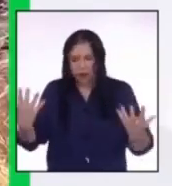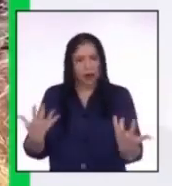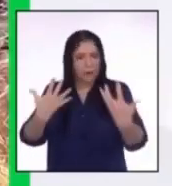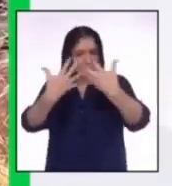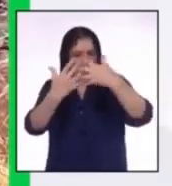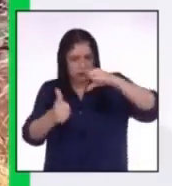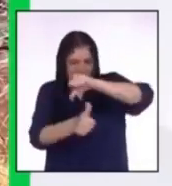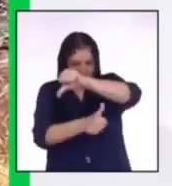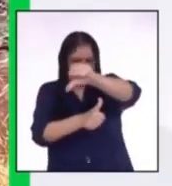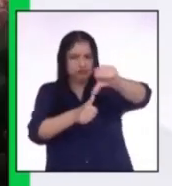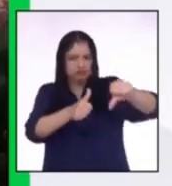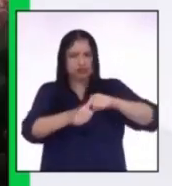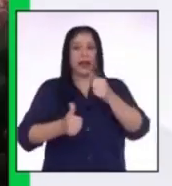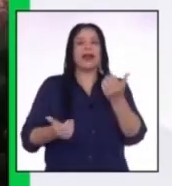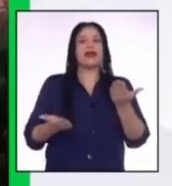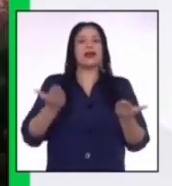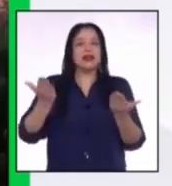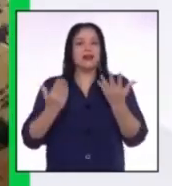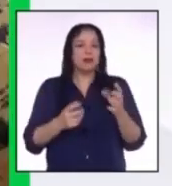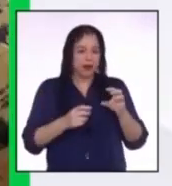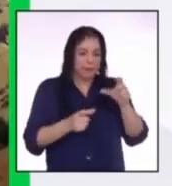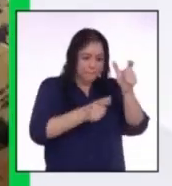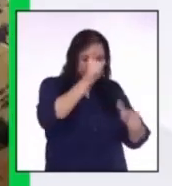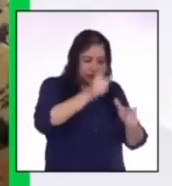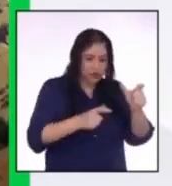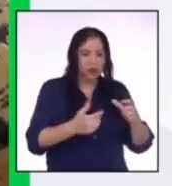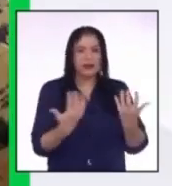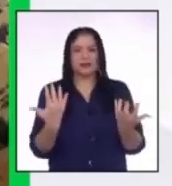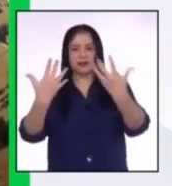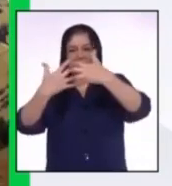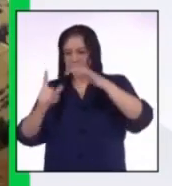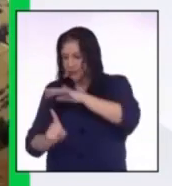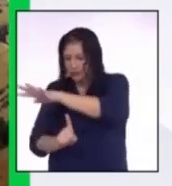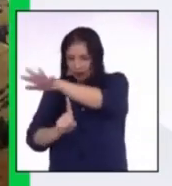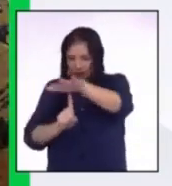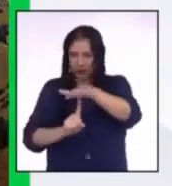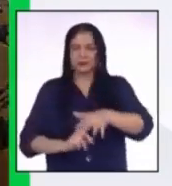en armonía y equilibrio con nuestra madre tierra